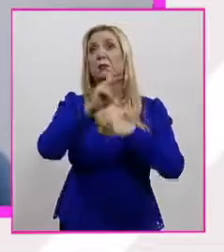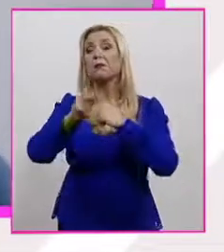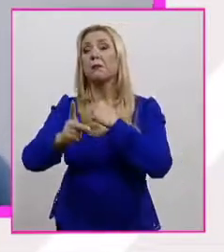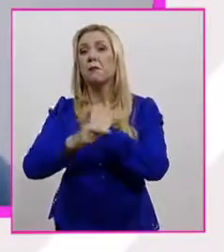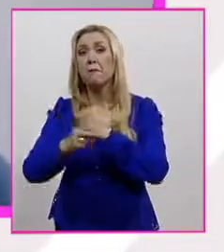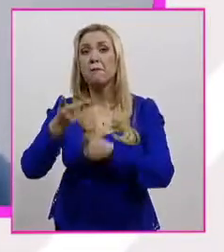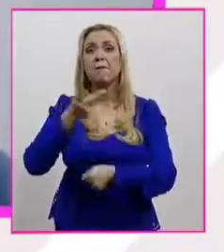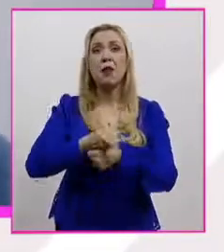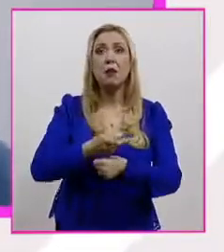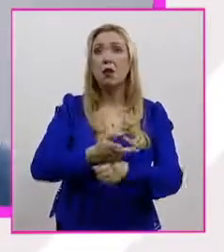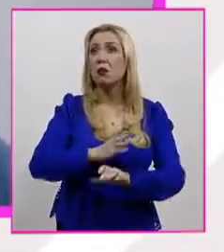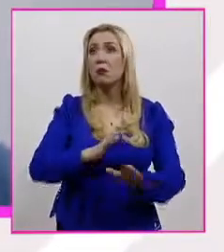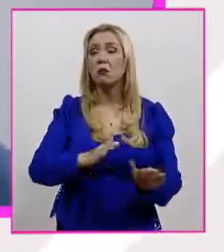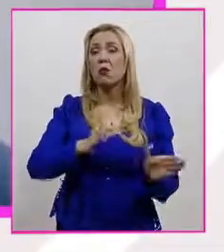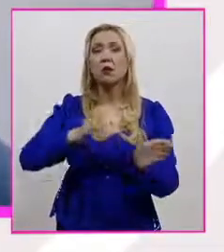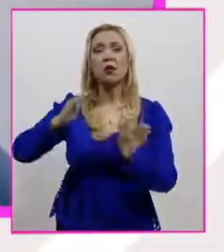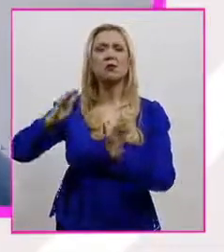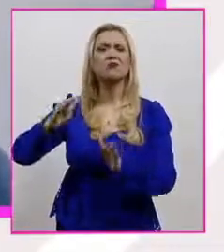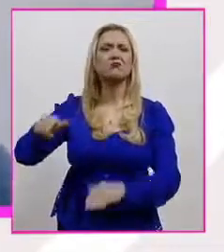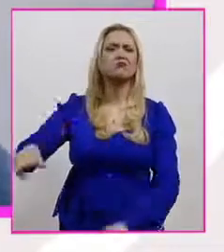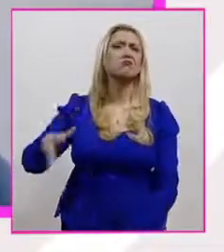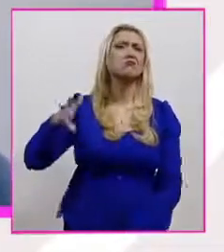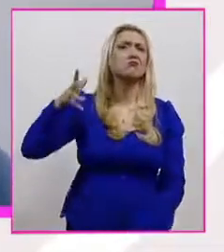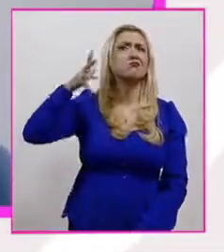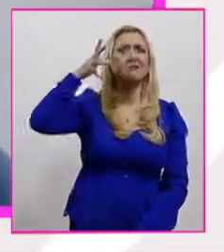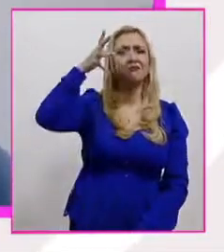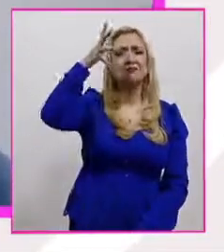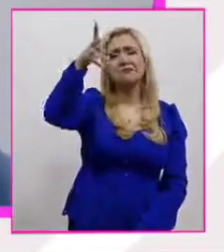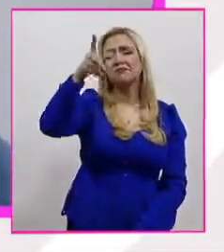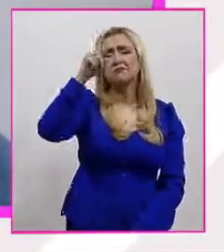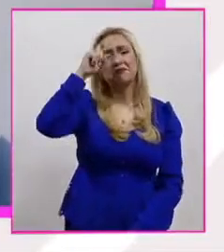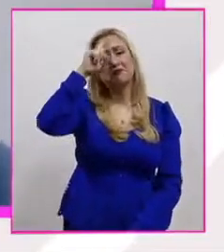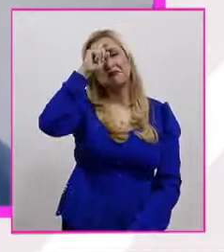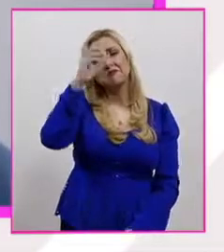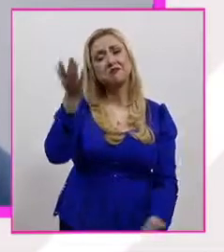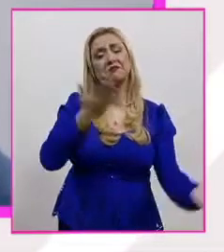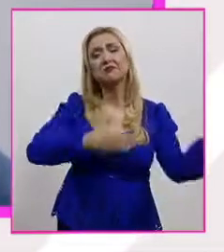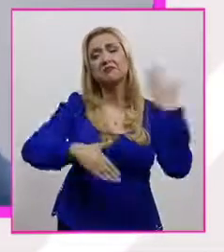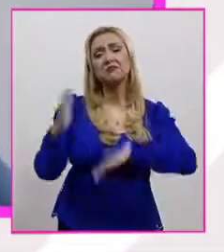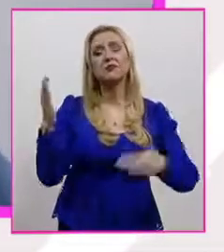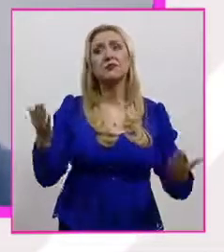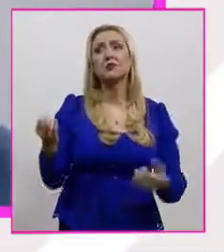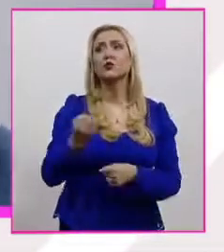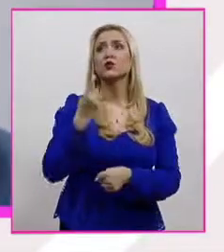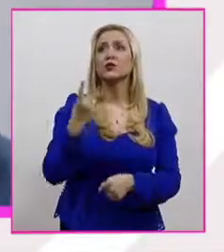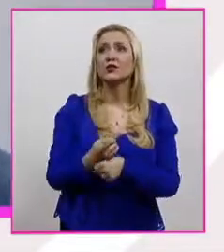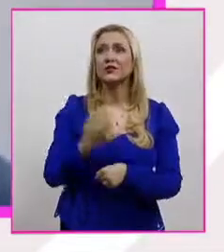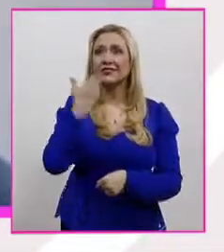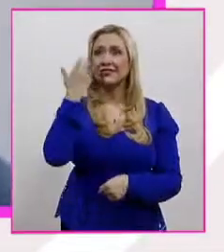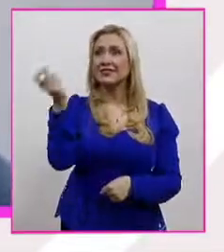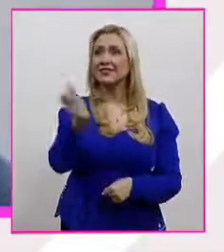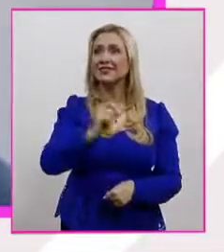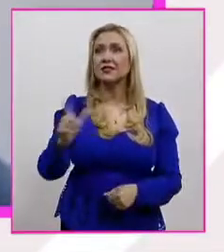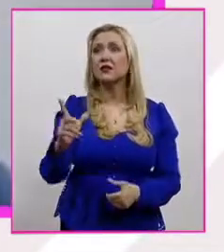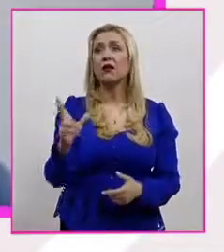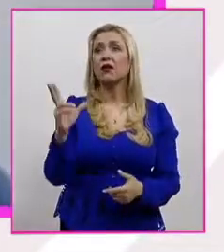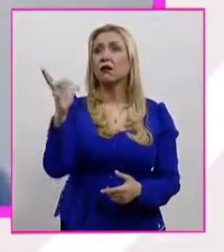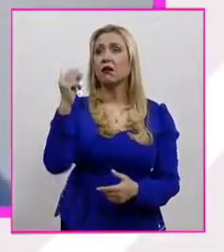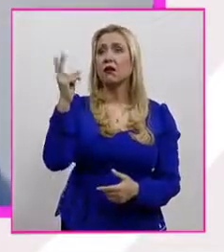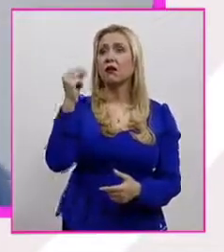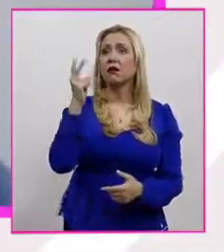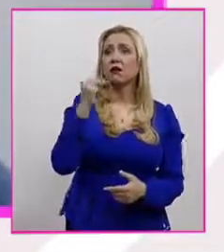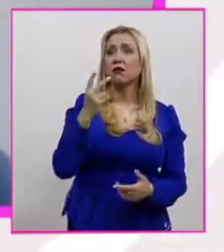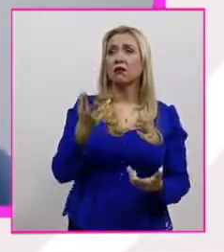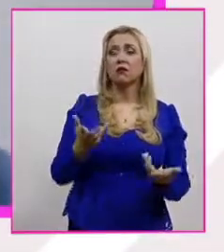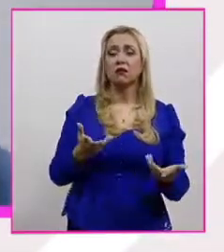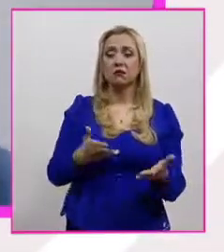desarrollo educativo, pues tienes menores posibilidades de desarrollo en la vida, menores oportunidades. Incluso los distintos